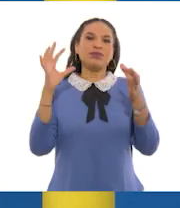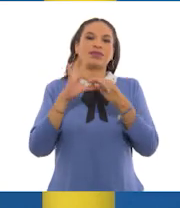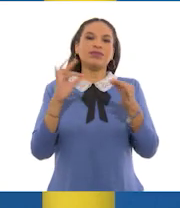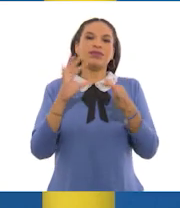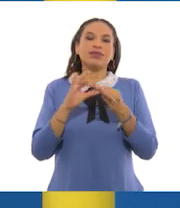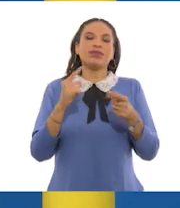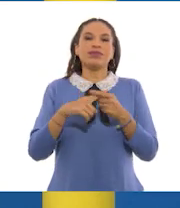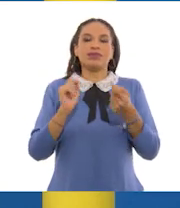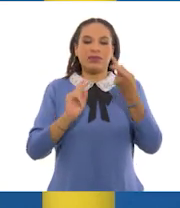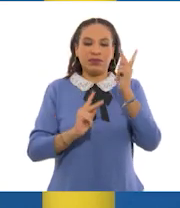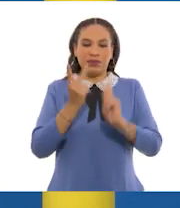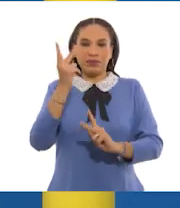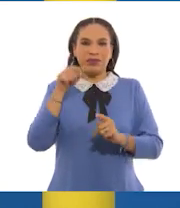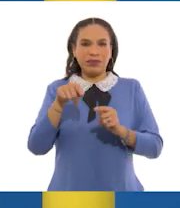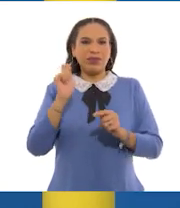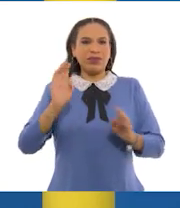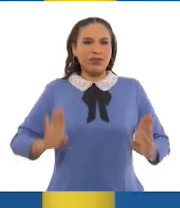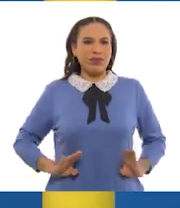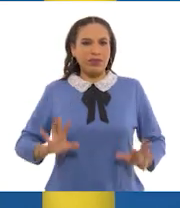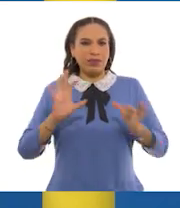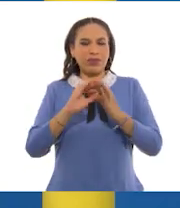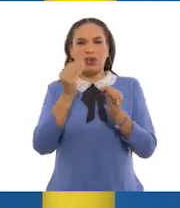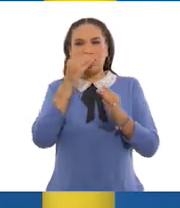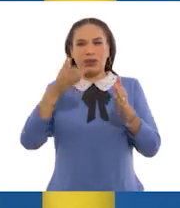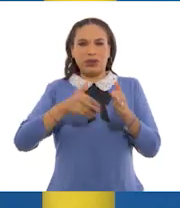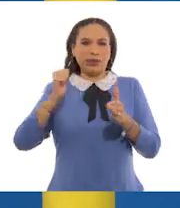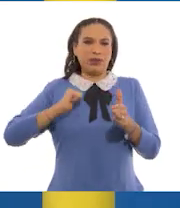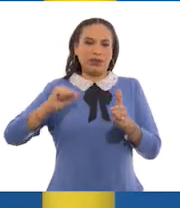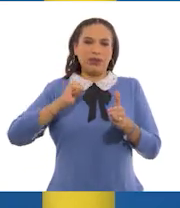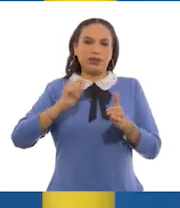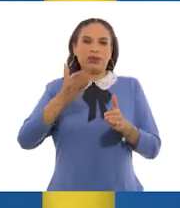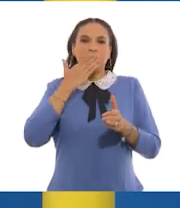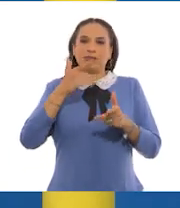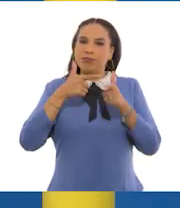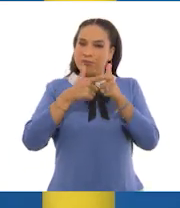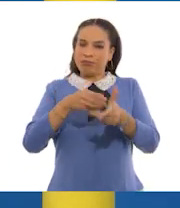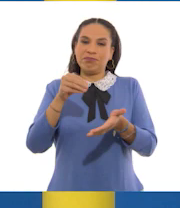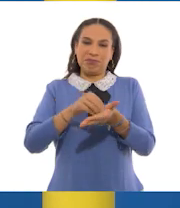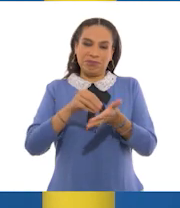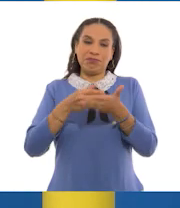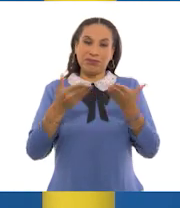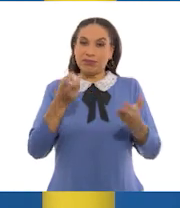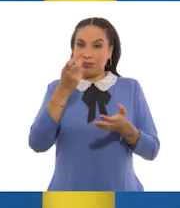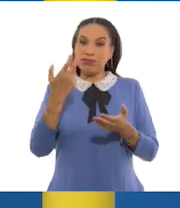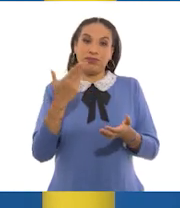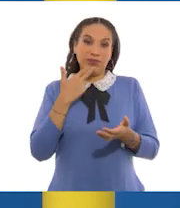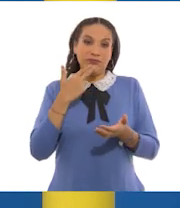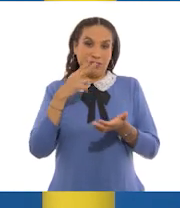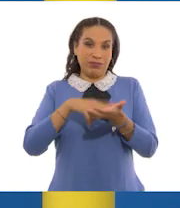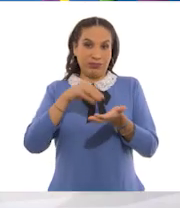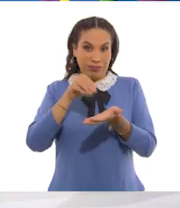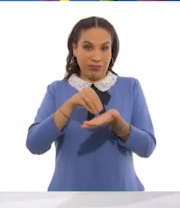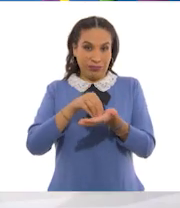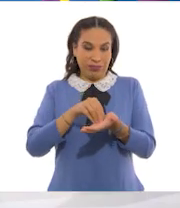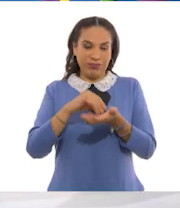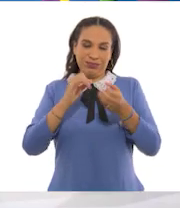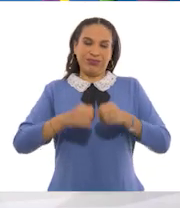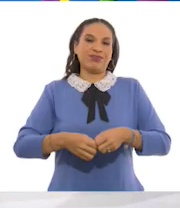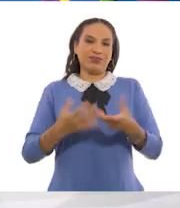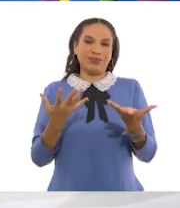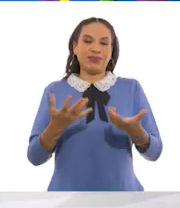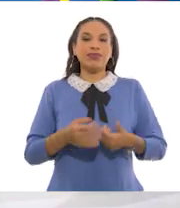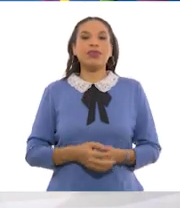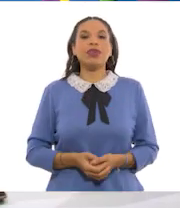la herbolaria y sobre la comida prehispánica, que, bueno, continúa hasta nuestros días. Eso también cuenta, ¿no es así? Claro, Juan